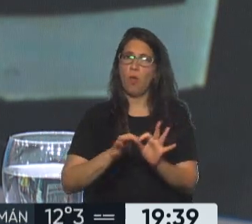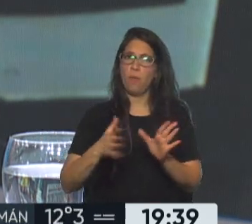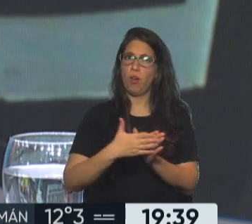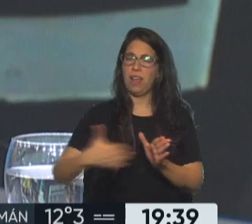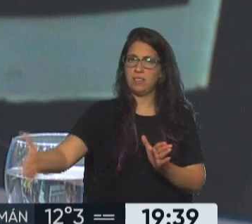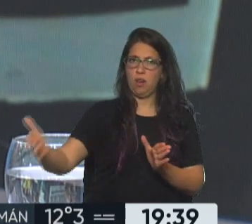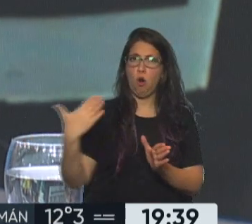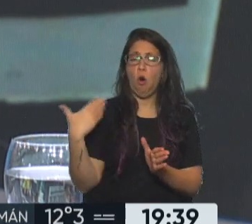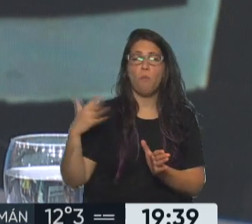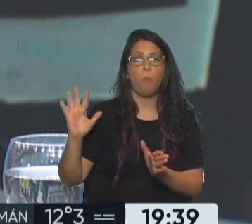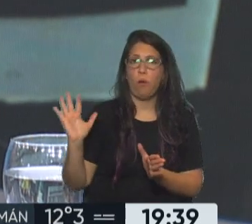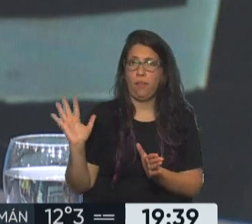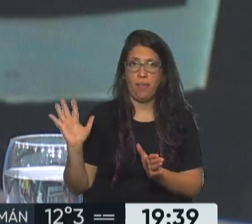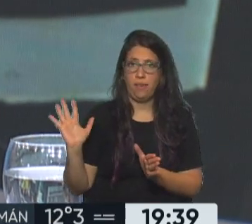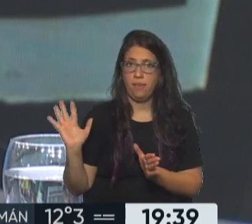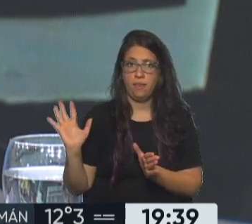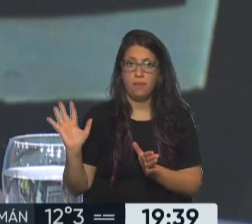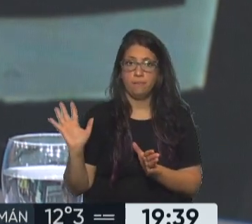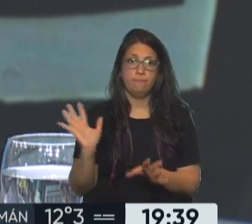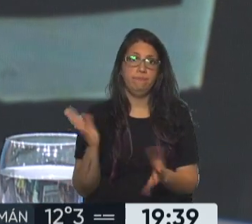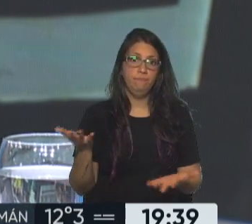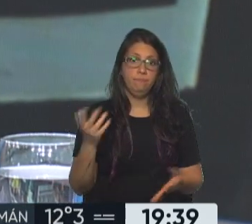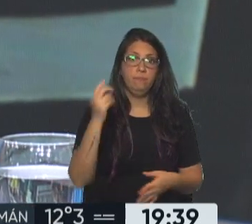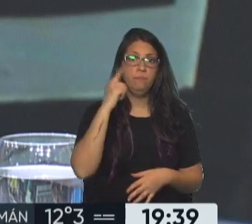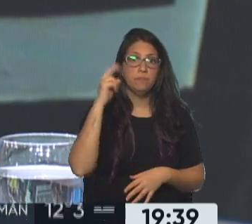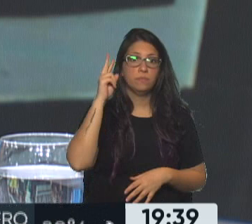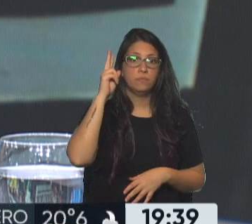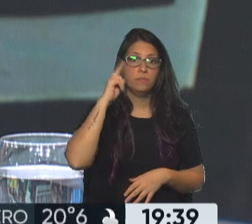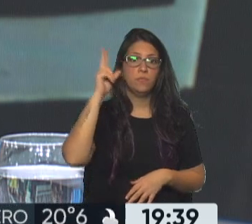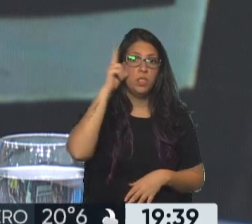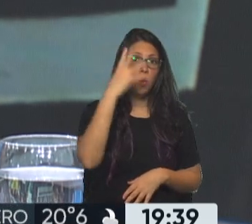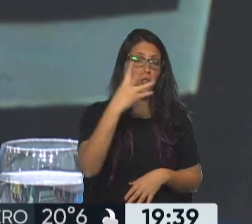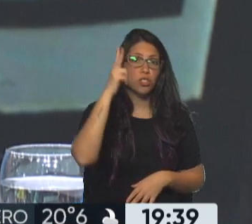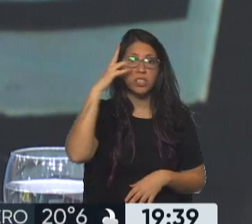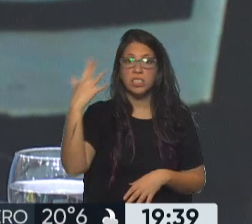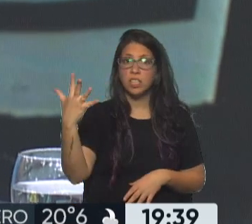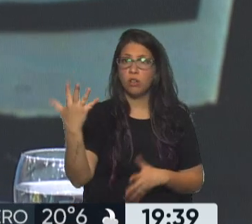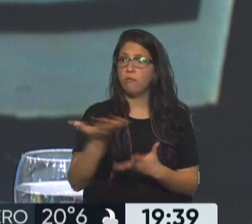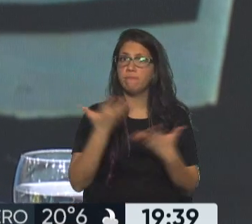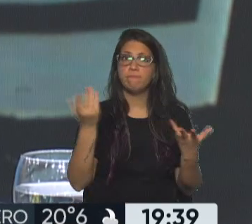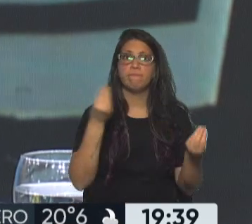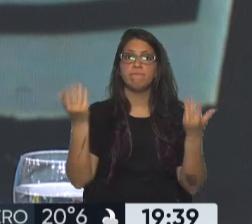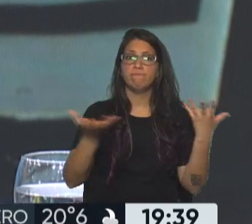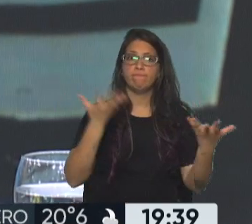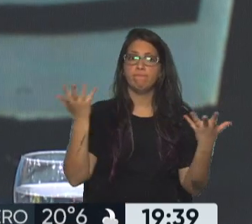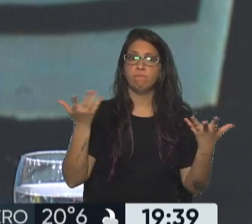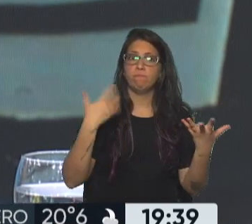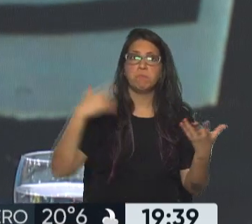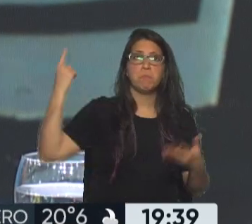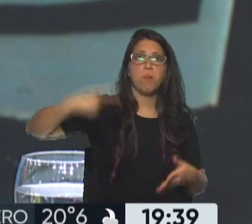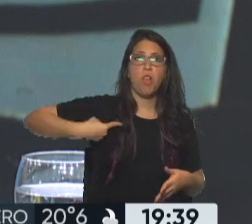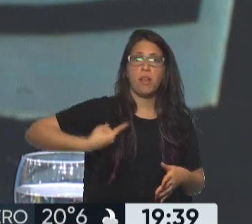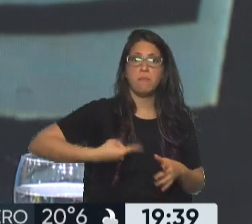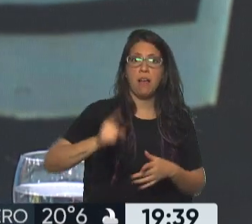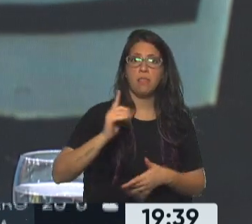Bueno, ¿por qué? Hay explicaciones. En el 84-85 se juzga a los comandantes y el resto dice, che, yo recibí y